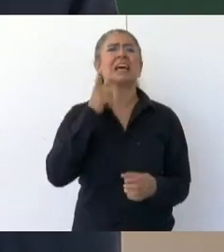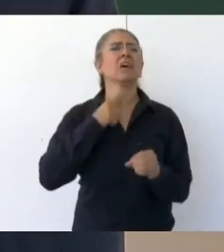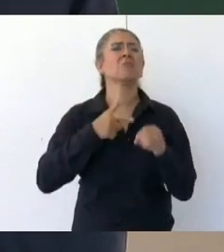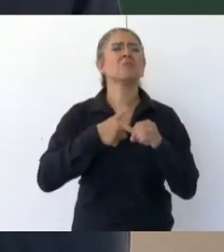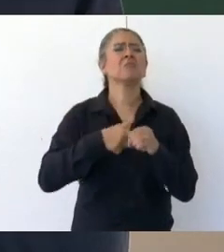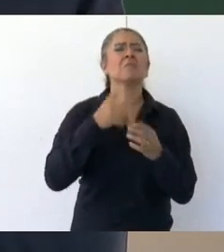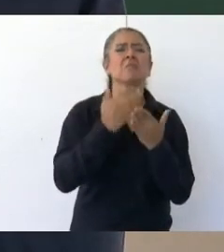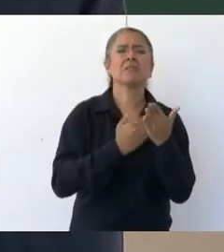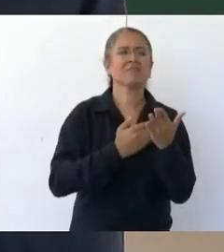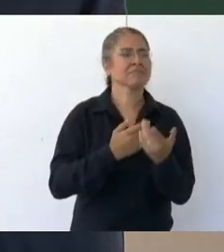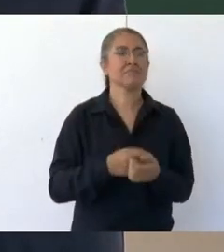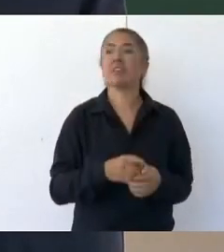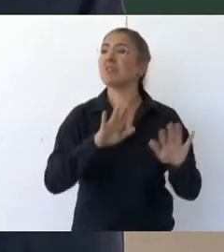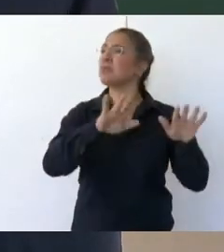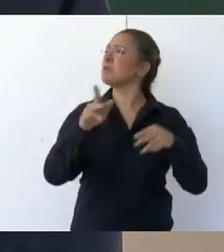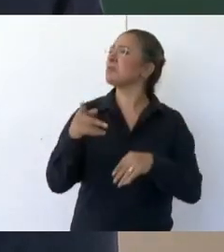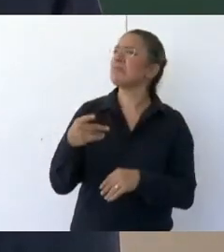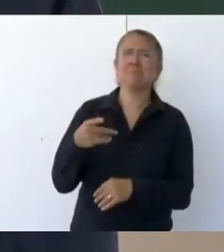Es el viento.